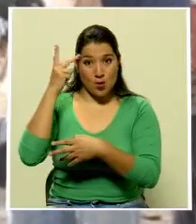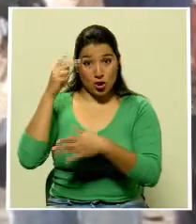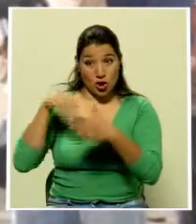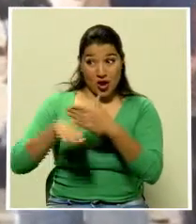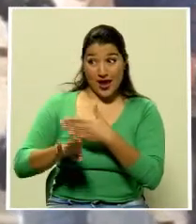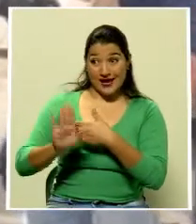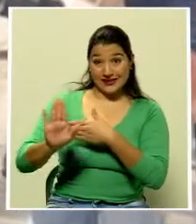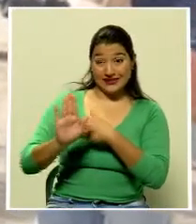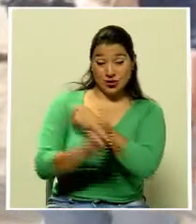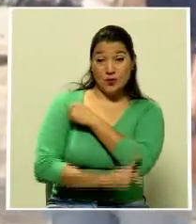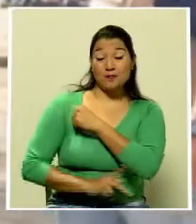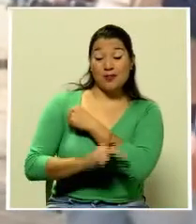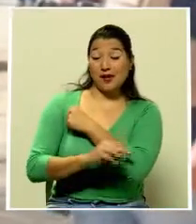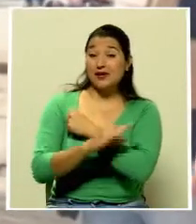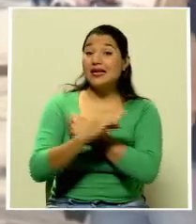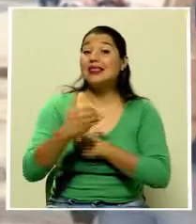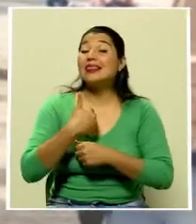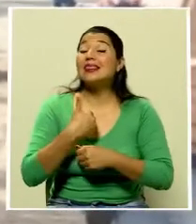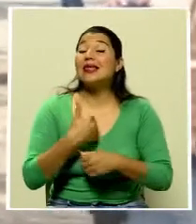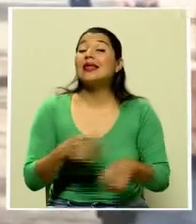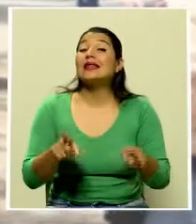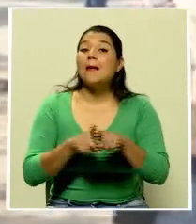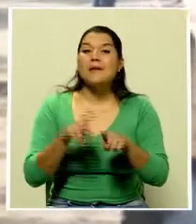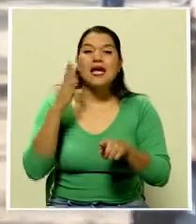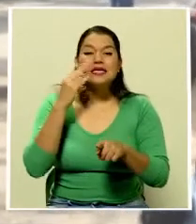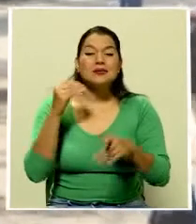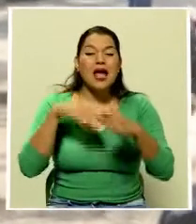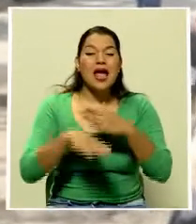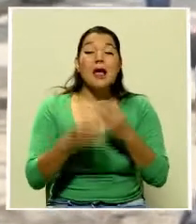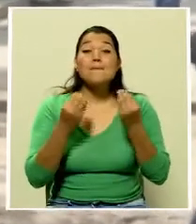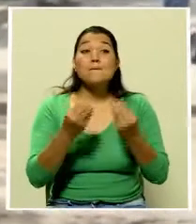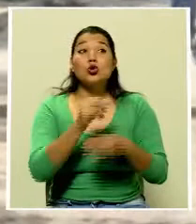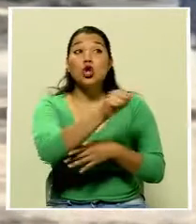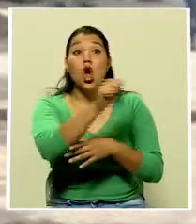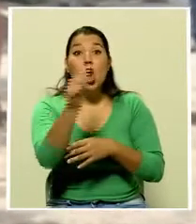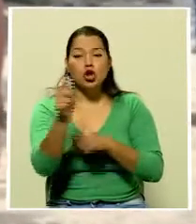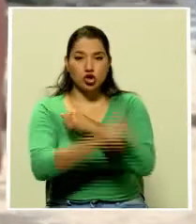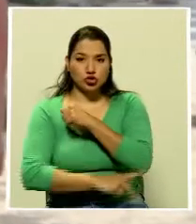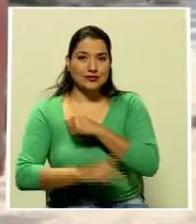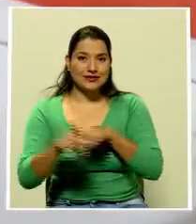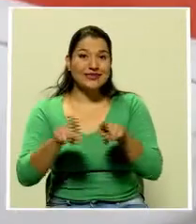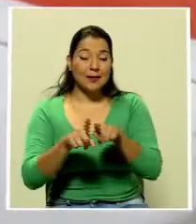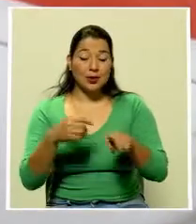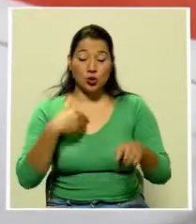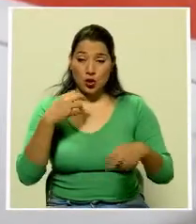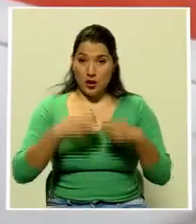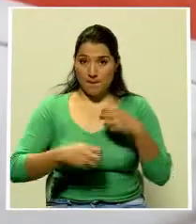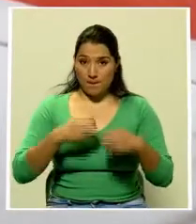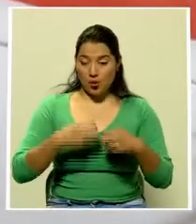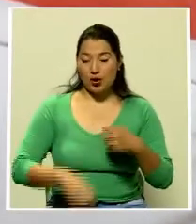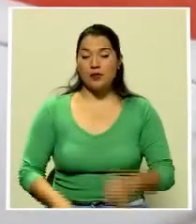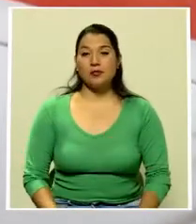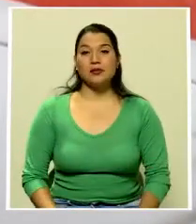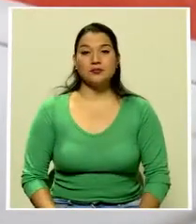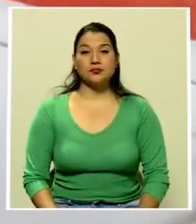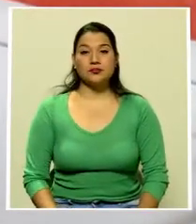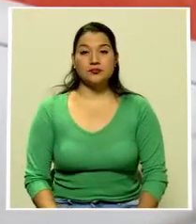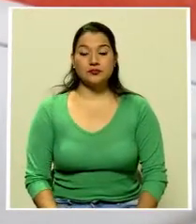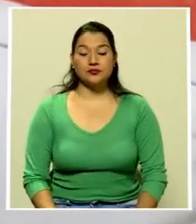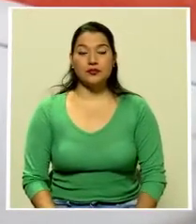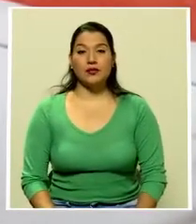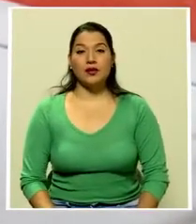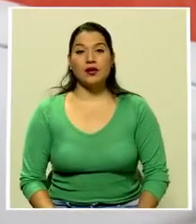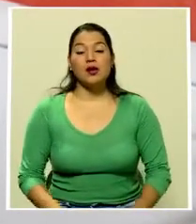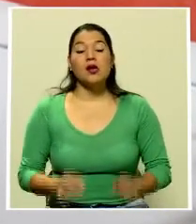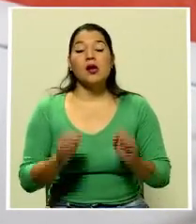y además ha tenido experiencia en muchos países que también han estado en crisis. Ejercer en condiciones fuertes de inseguridad,